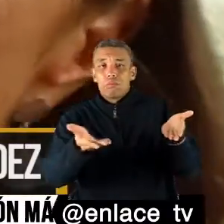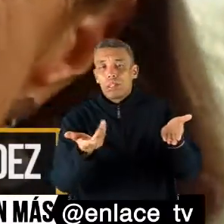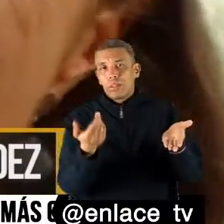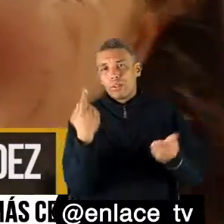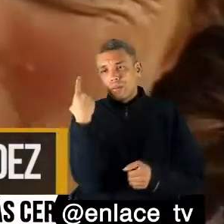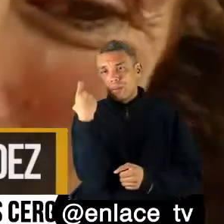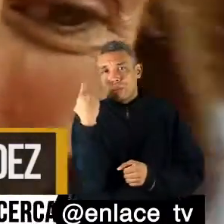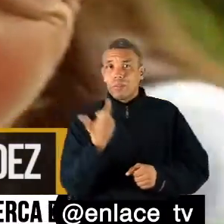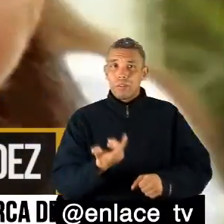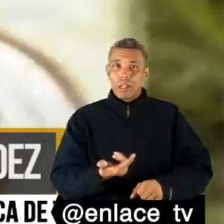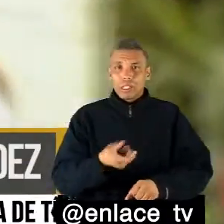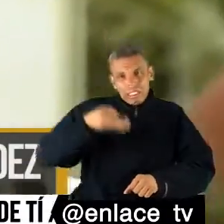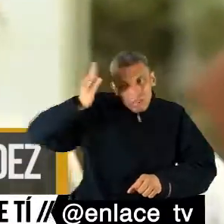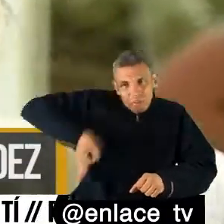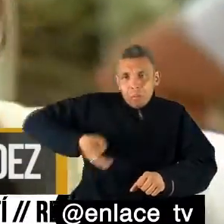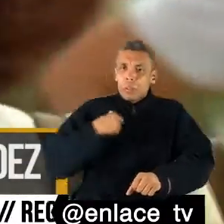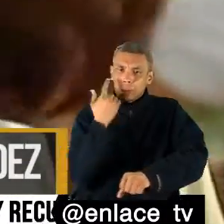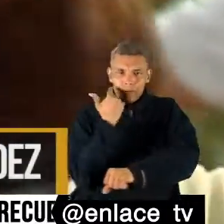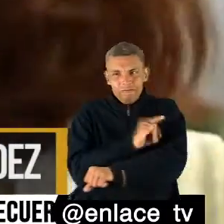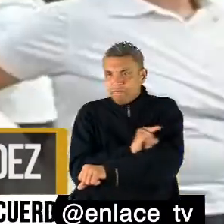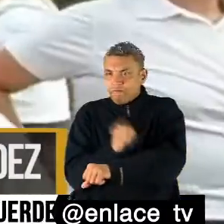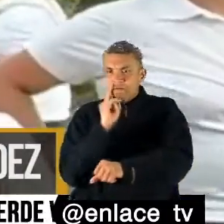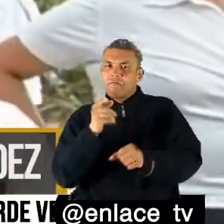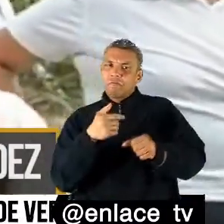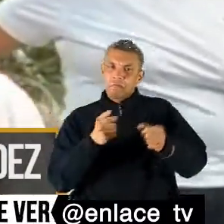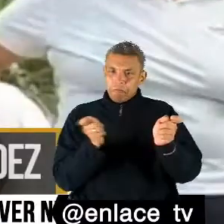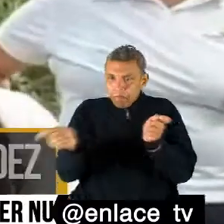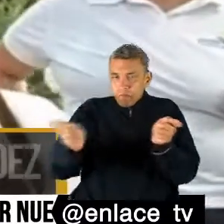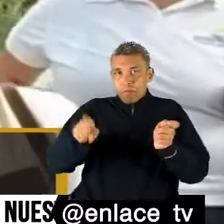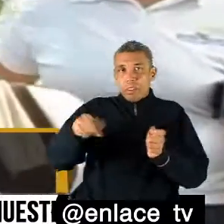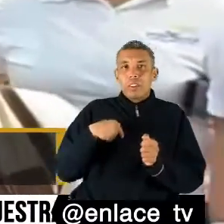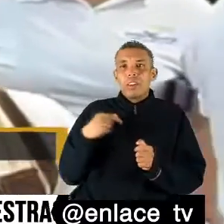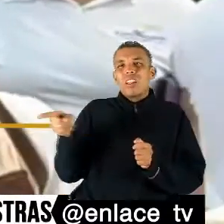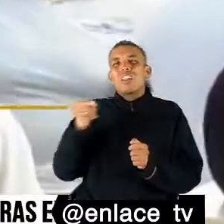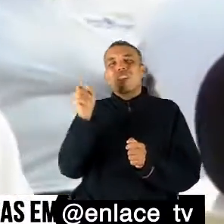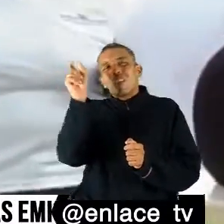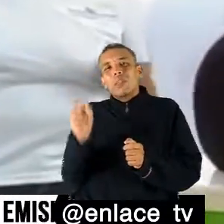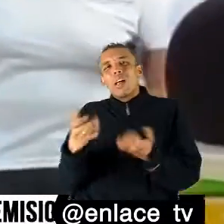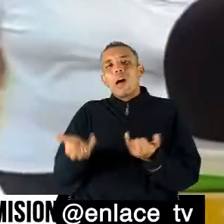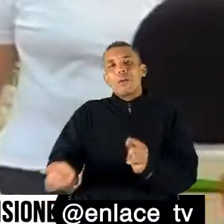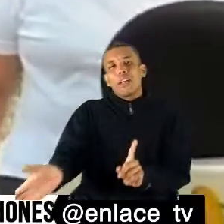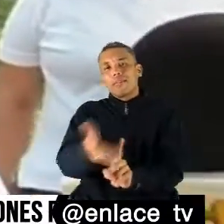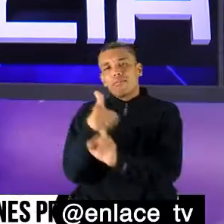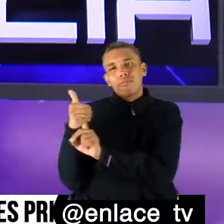comunidad internacional está atenta y reclama al grupo que tenga detenida a la periodista su liberación inmediata.